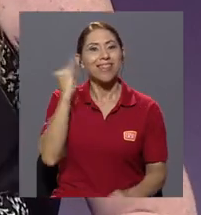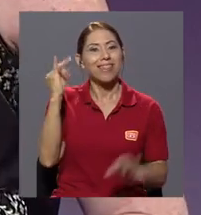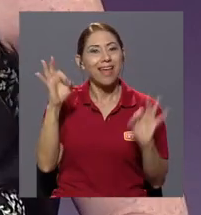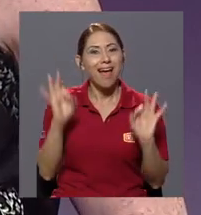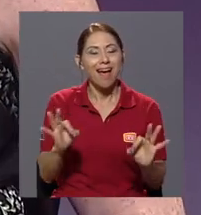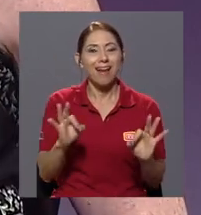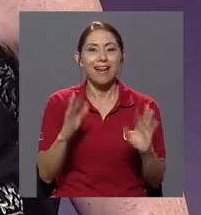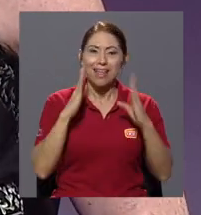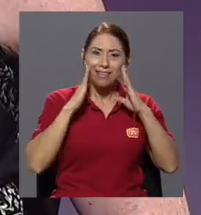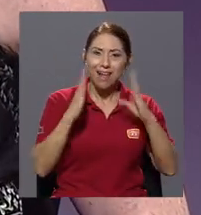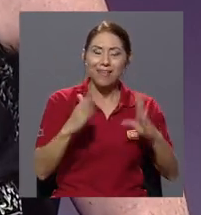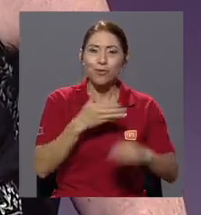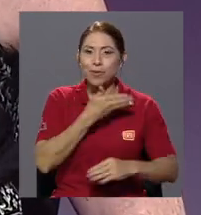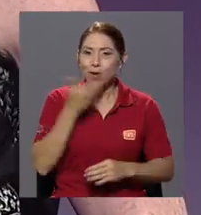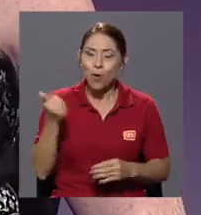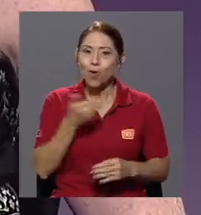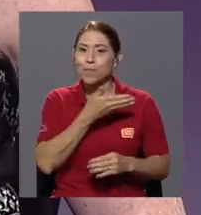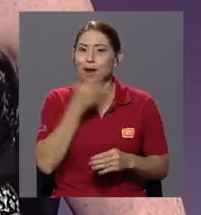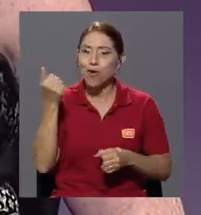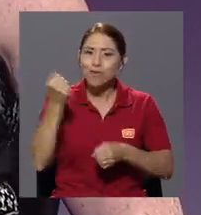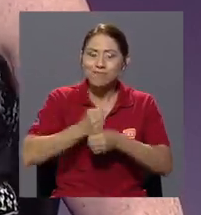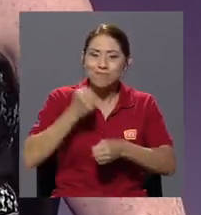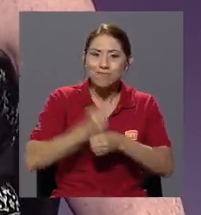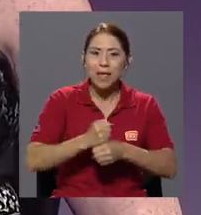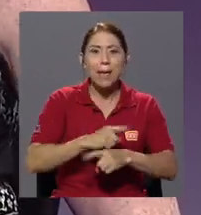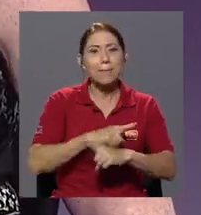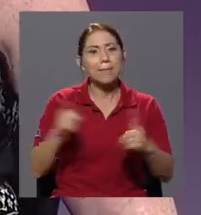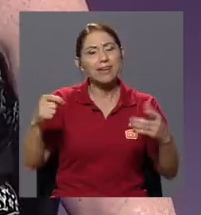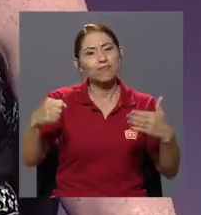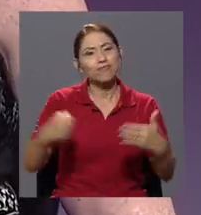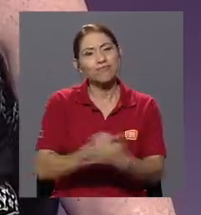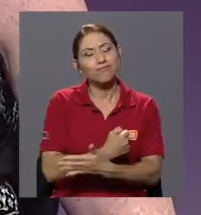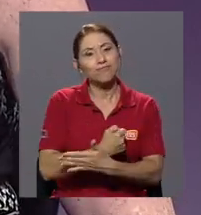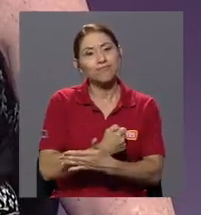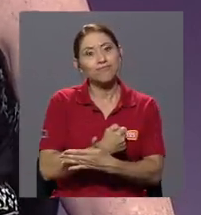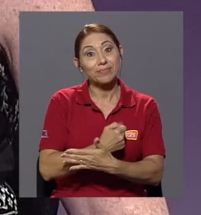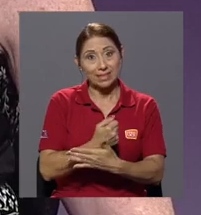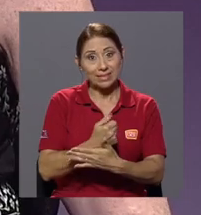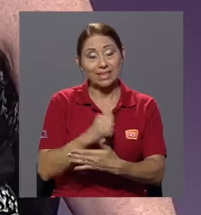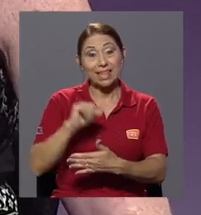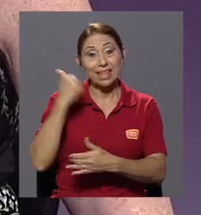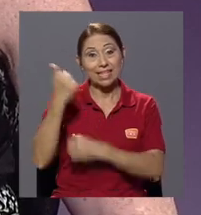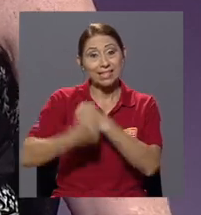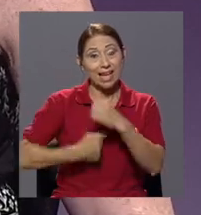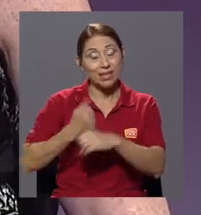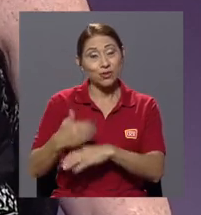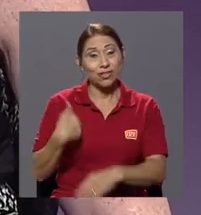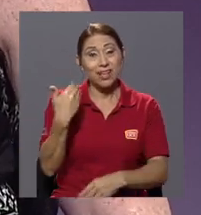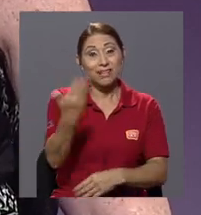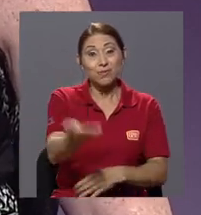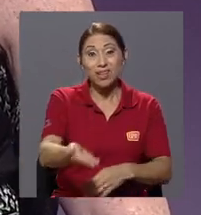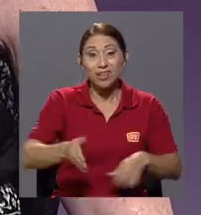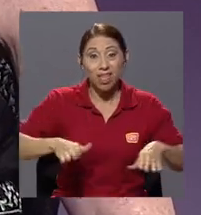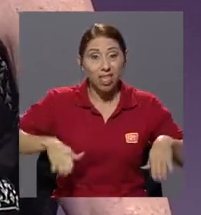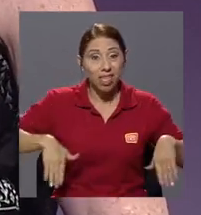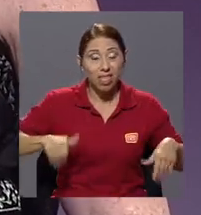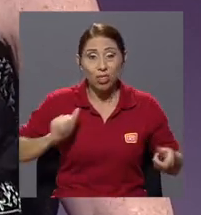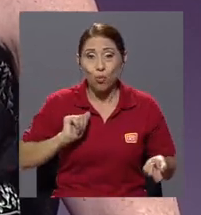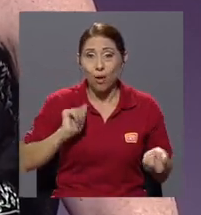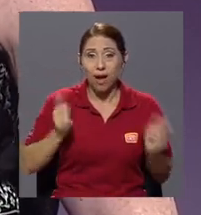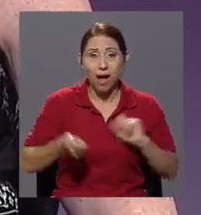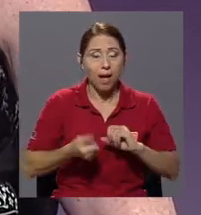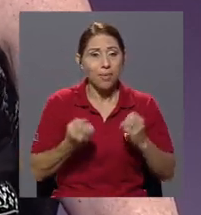mejor práctica pero desafortunadamente diez años después todavía no se han cambiado mucho verdad